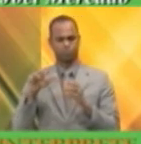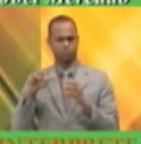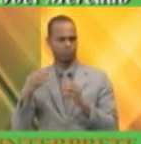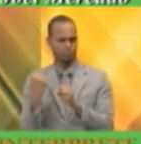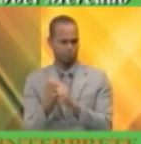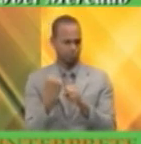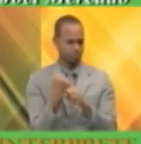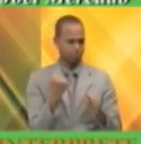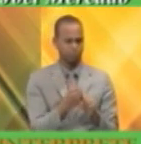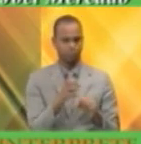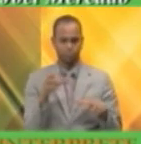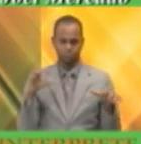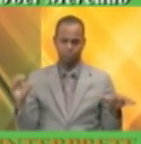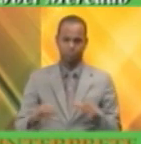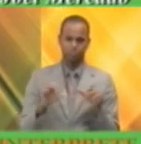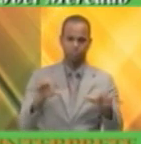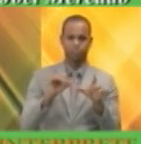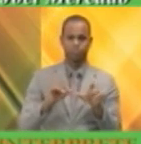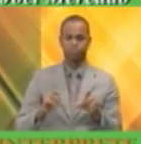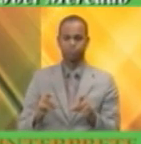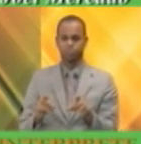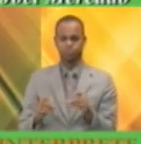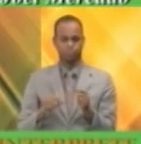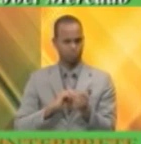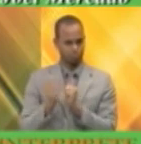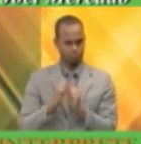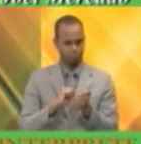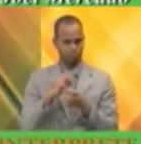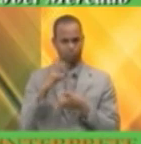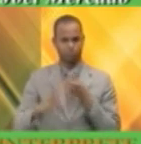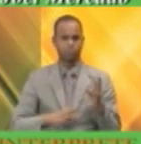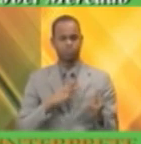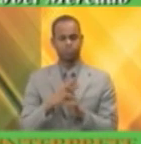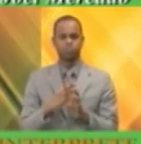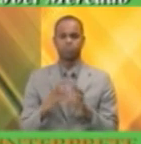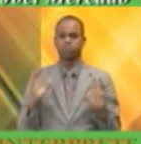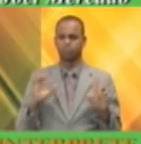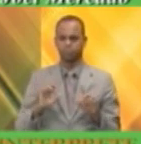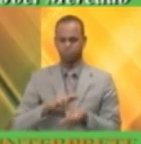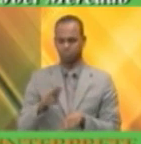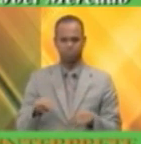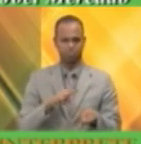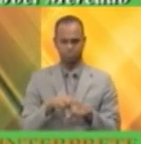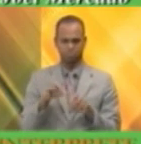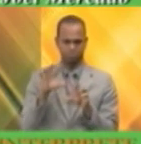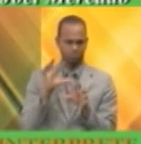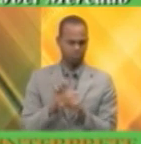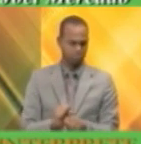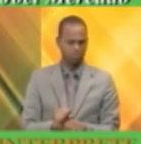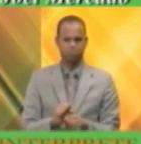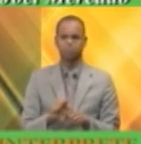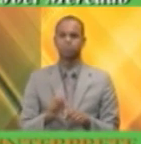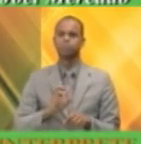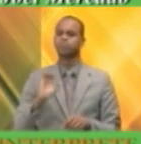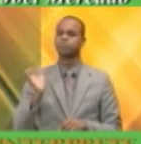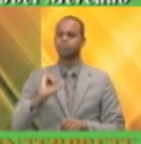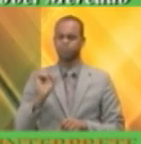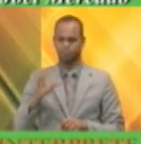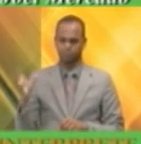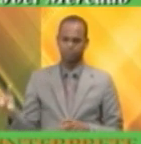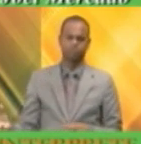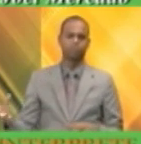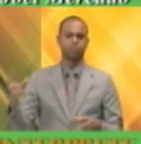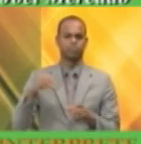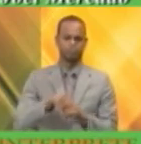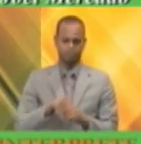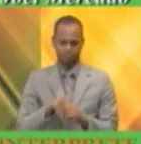se desarrollan las Olimpiadas mundiales normales siempre, ¿no? Sí. También ya se están